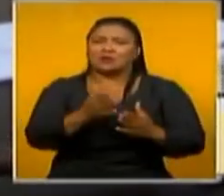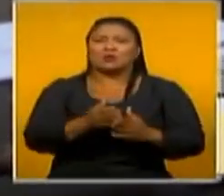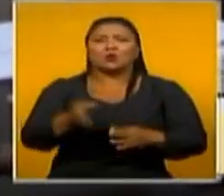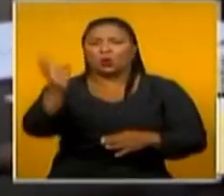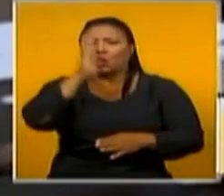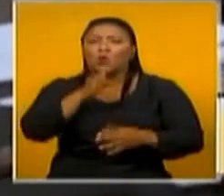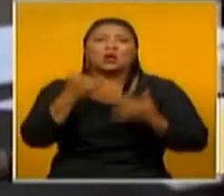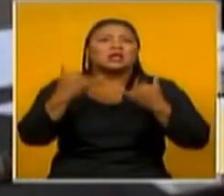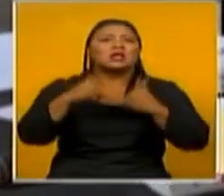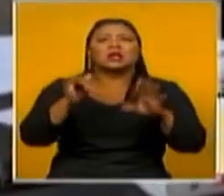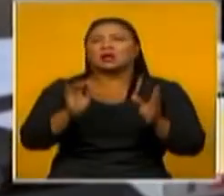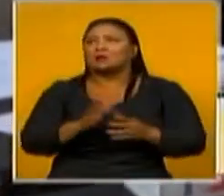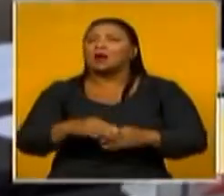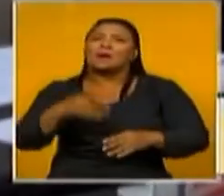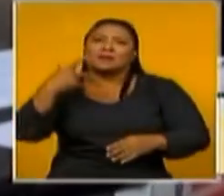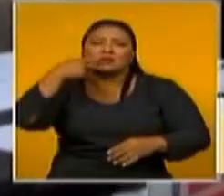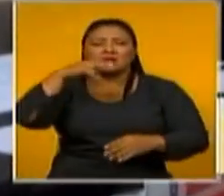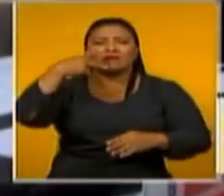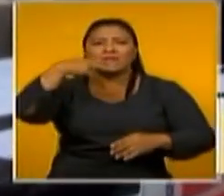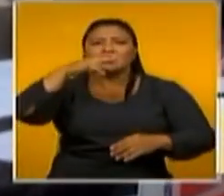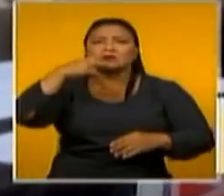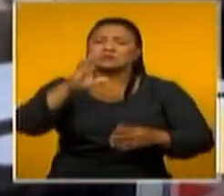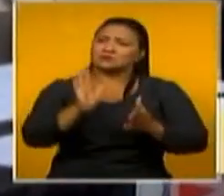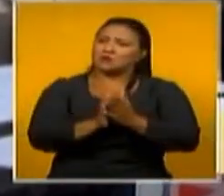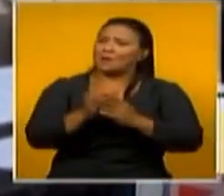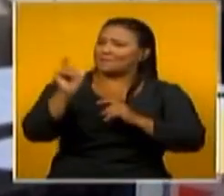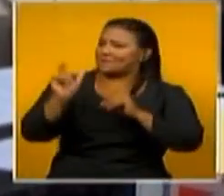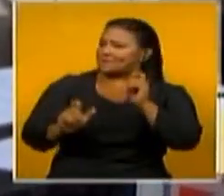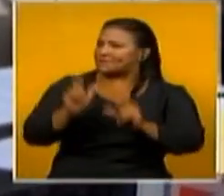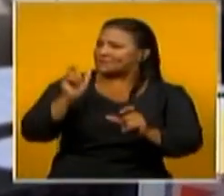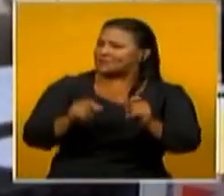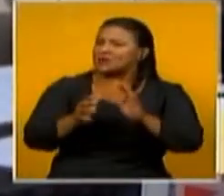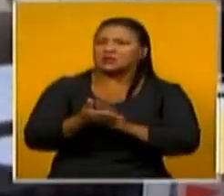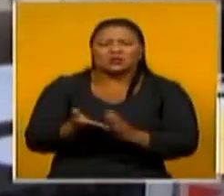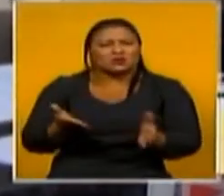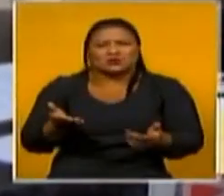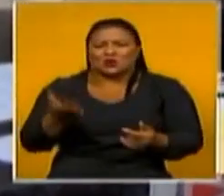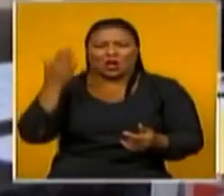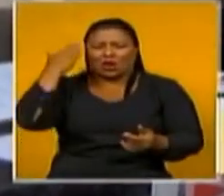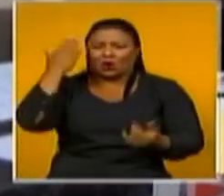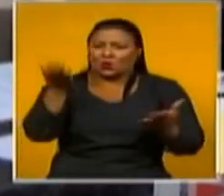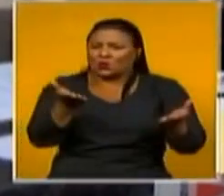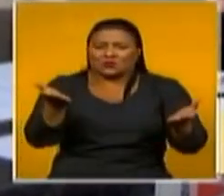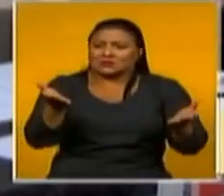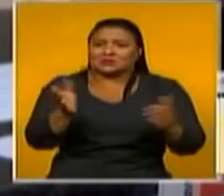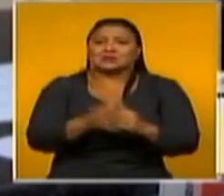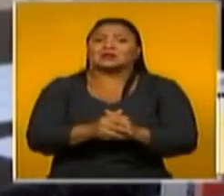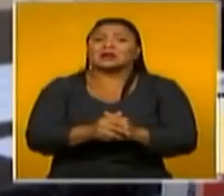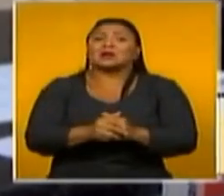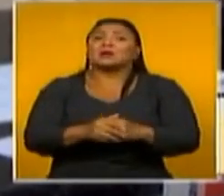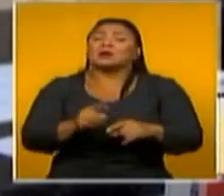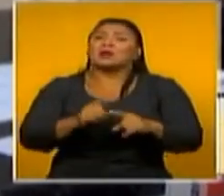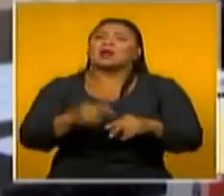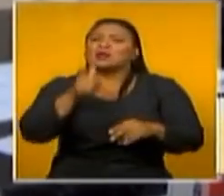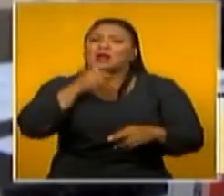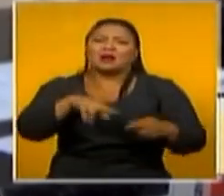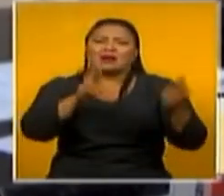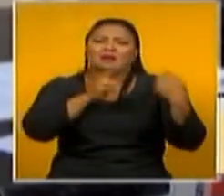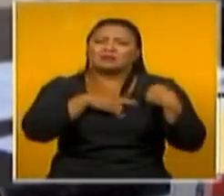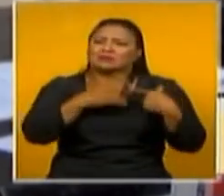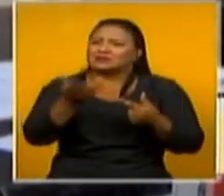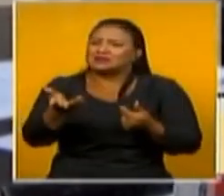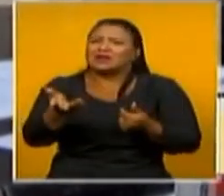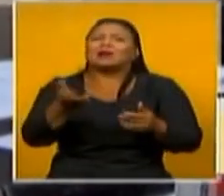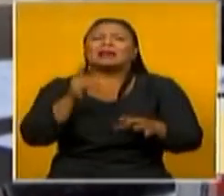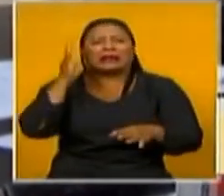terminar. Esto es puras mentiras. Son personas incapaces y negligentes las que están asumiendo este